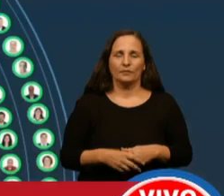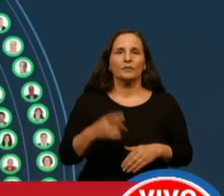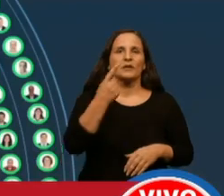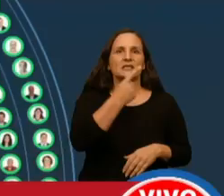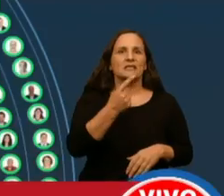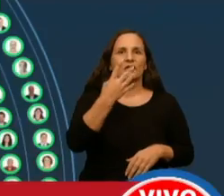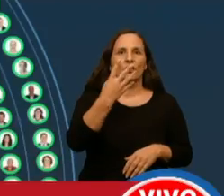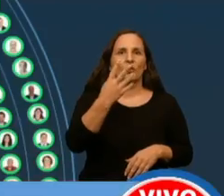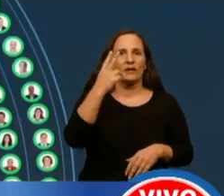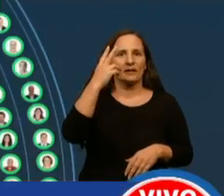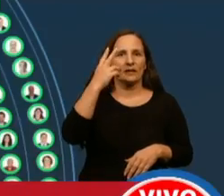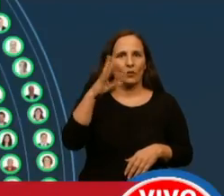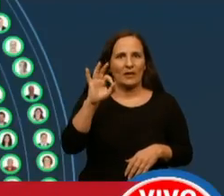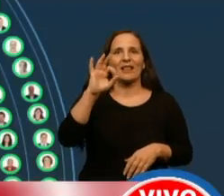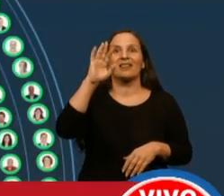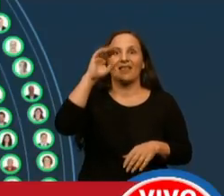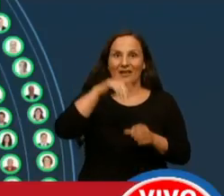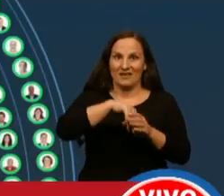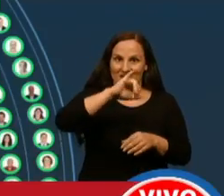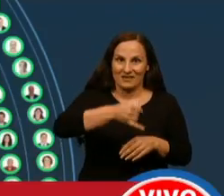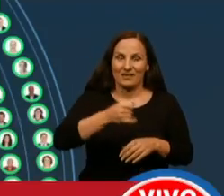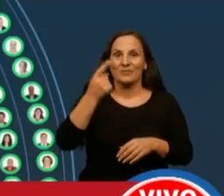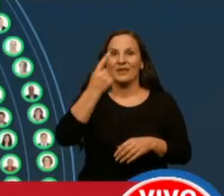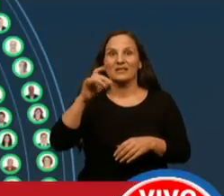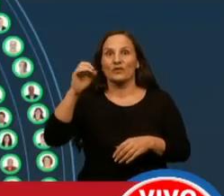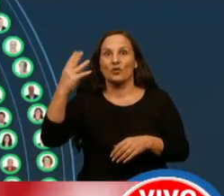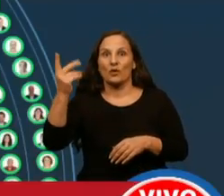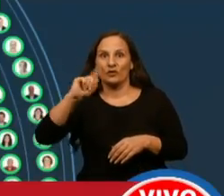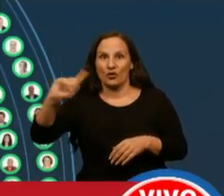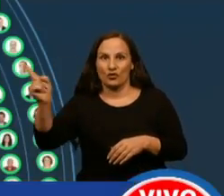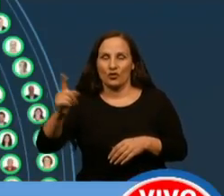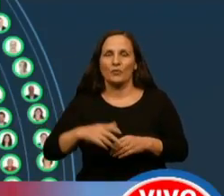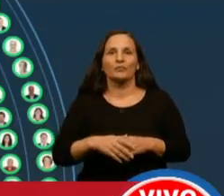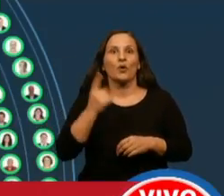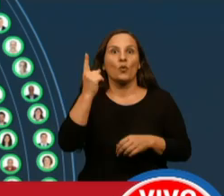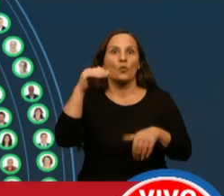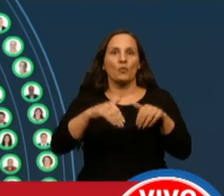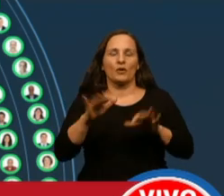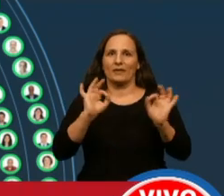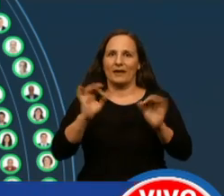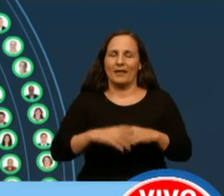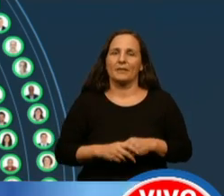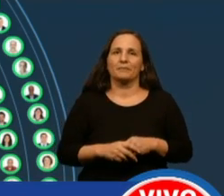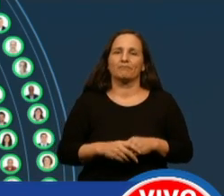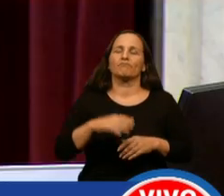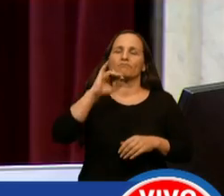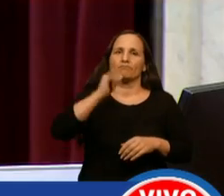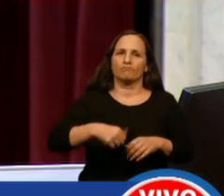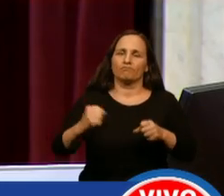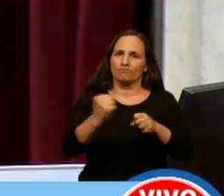140 afirmativos 104 negativos una abstención resulta